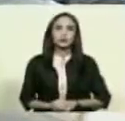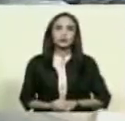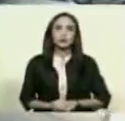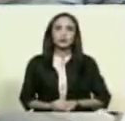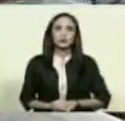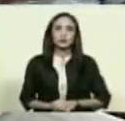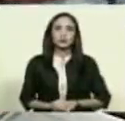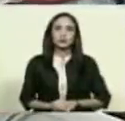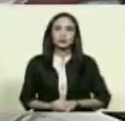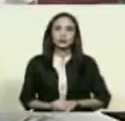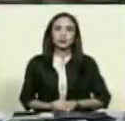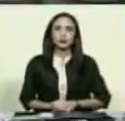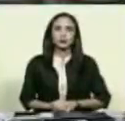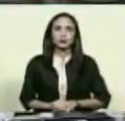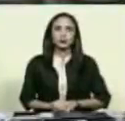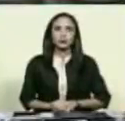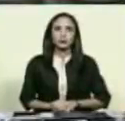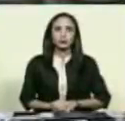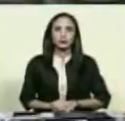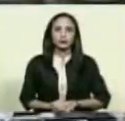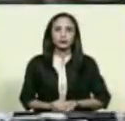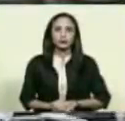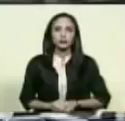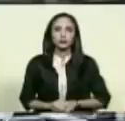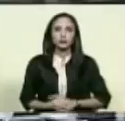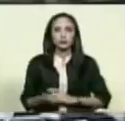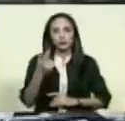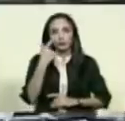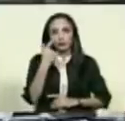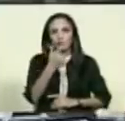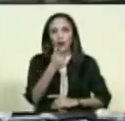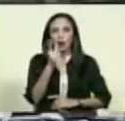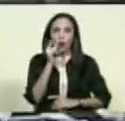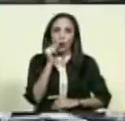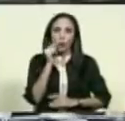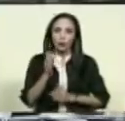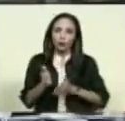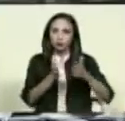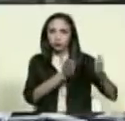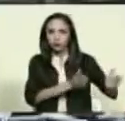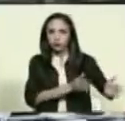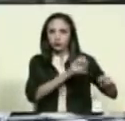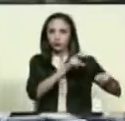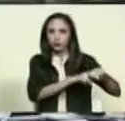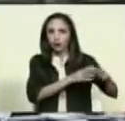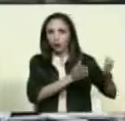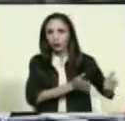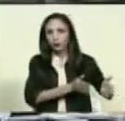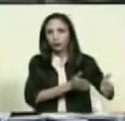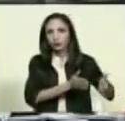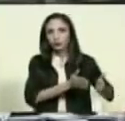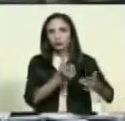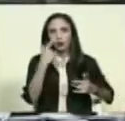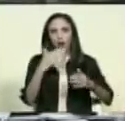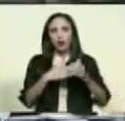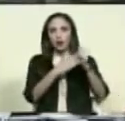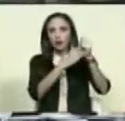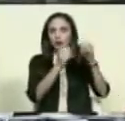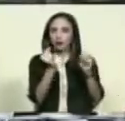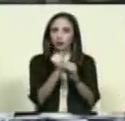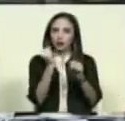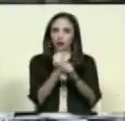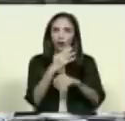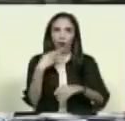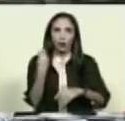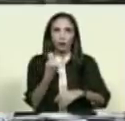Y además, compañero Pedro Infante, Estado Mayor del programa Chamba Juvenil, de la